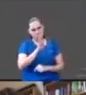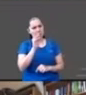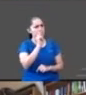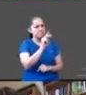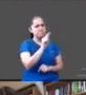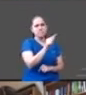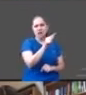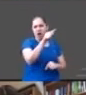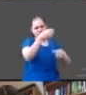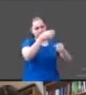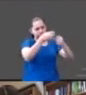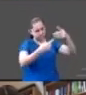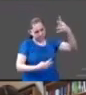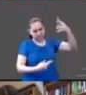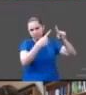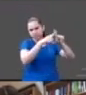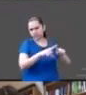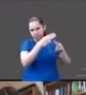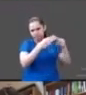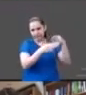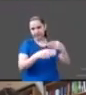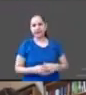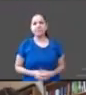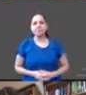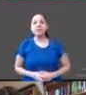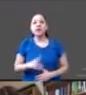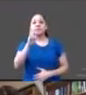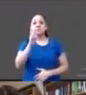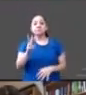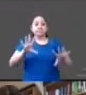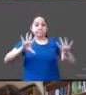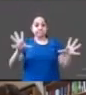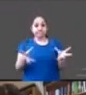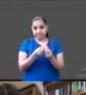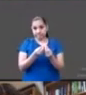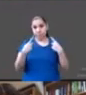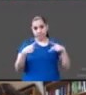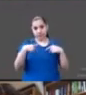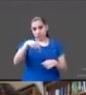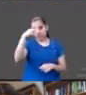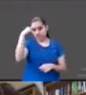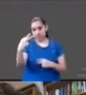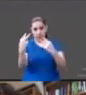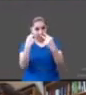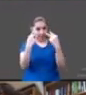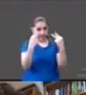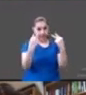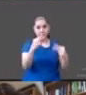Bueno, aquí están los números, han sido grandes y lo que quisiéramos aquí resaltar es que además de México, donde el 95% de las